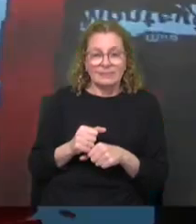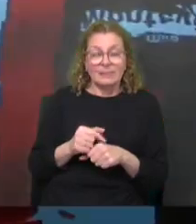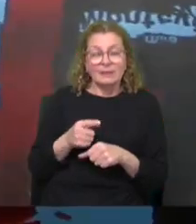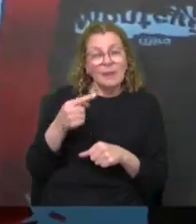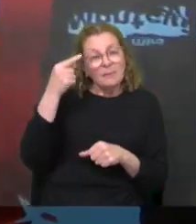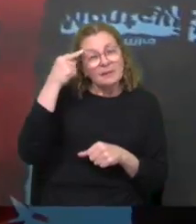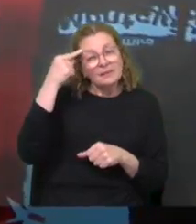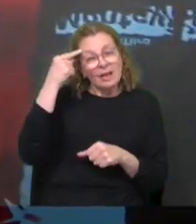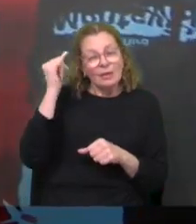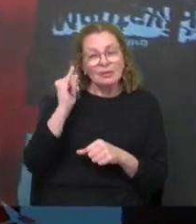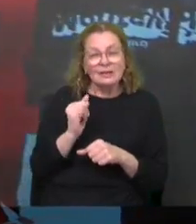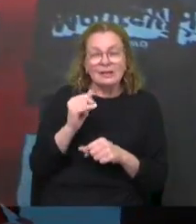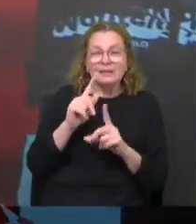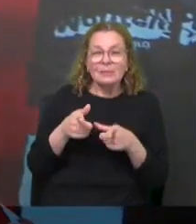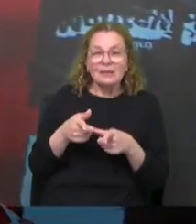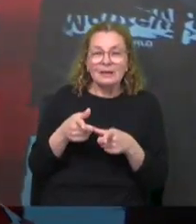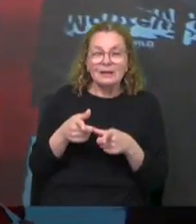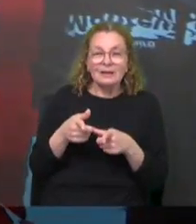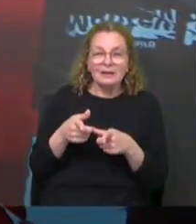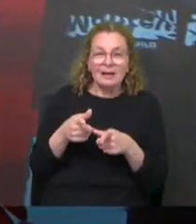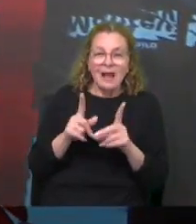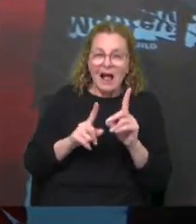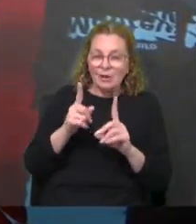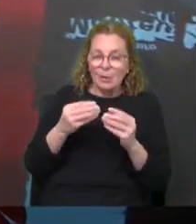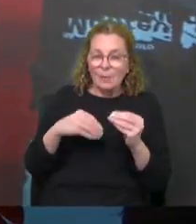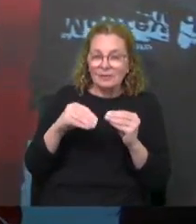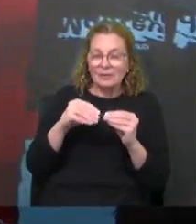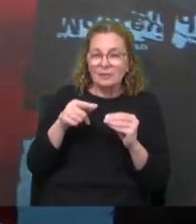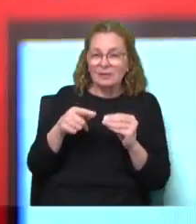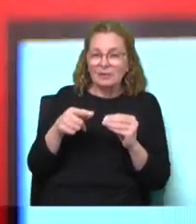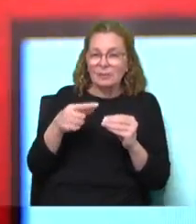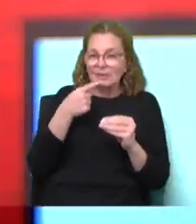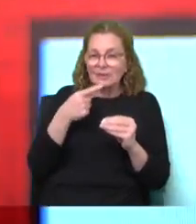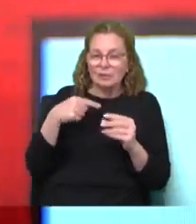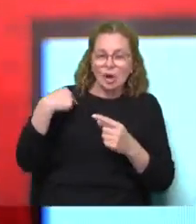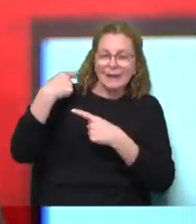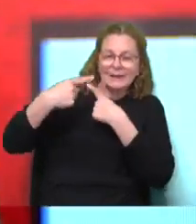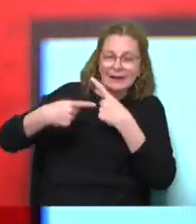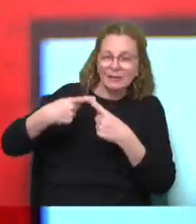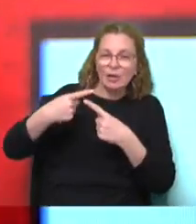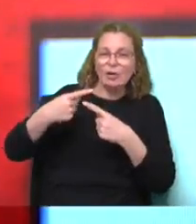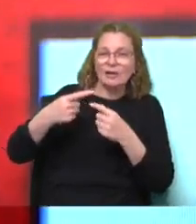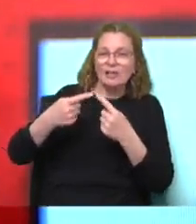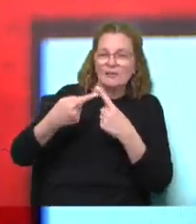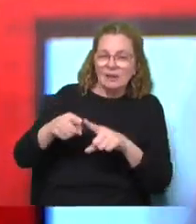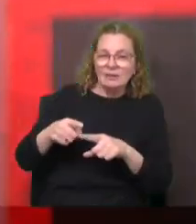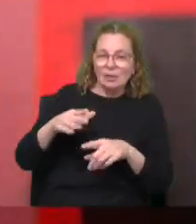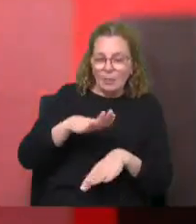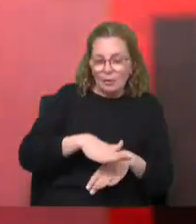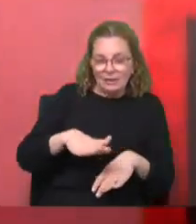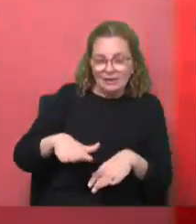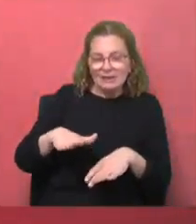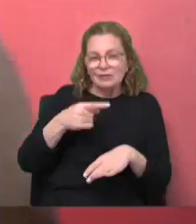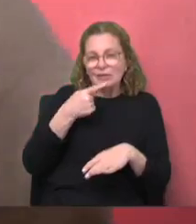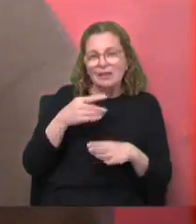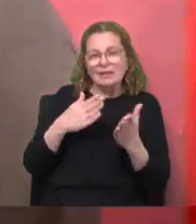Pensaba que también ha pasado algo que se venía rompiendo la brecha generacional, viste, como que esta es cosa media de nicho, que